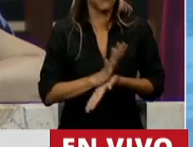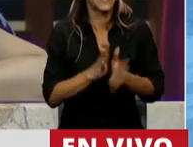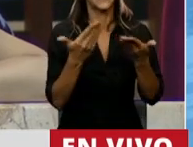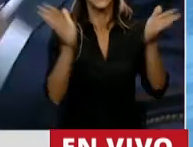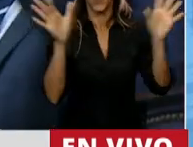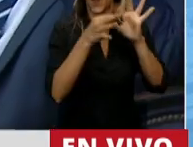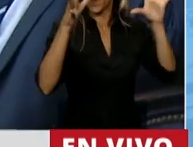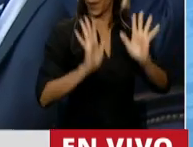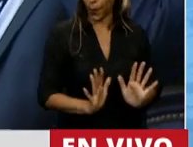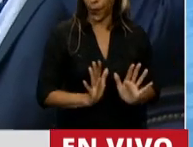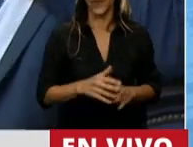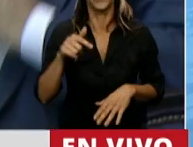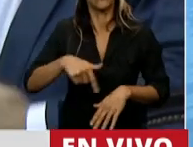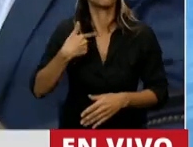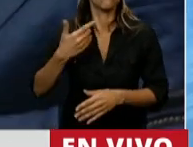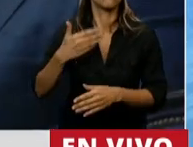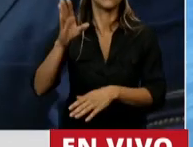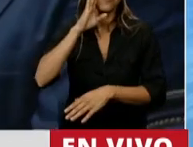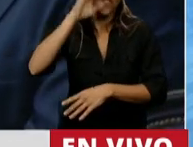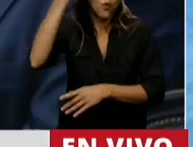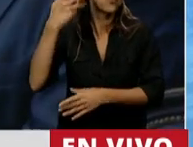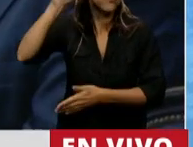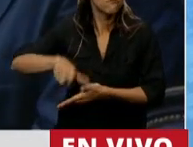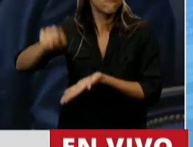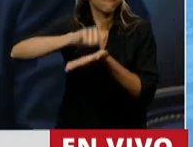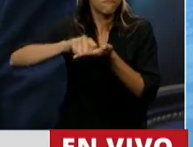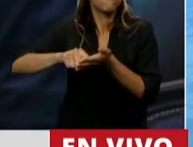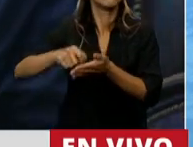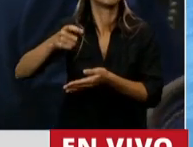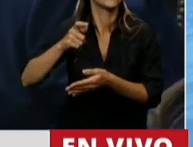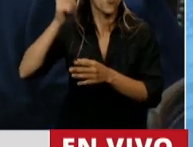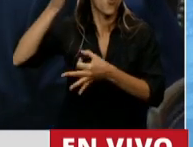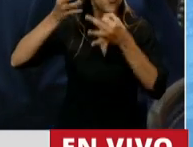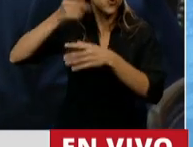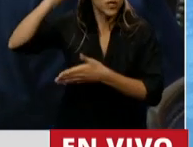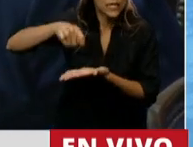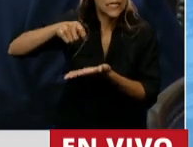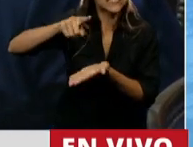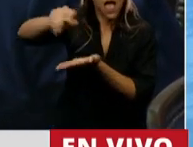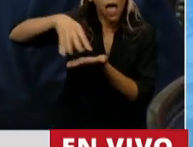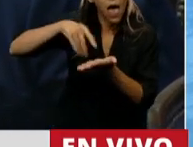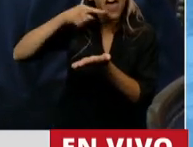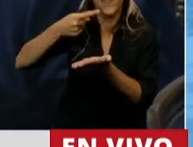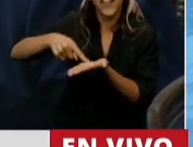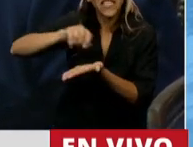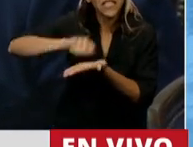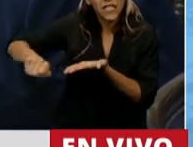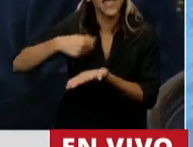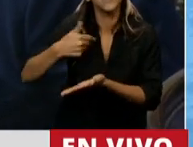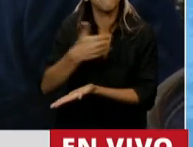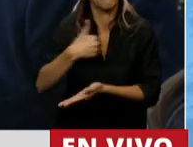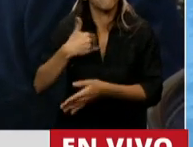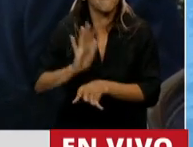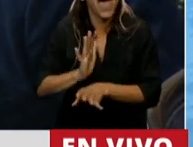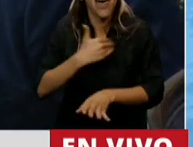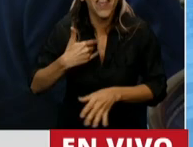respecto a la cual cito a la Corte Interamericana de Derechos Humanos en el fallo Artavia Murillo cuando dijo: la maternidad forma parte esencial del